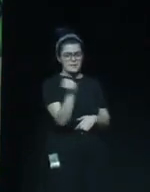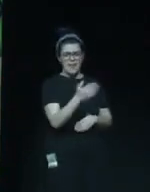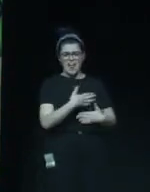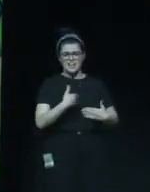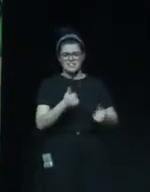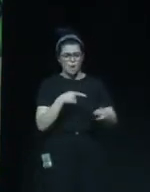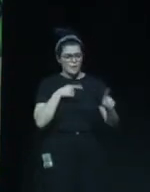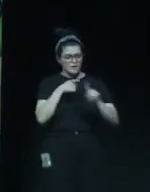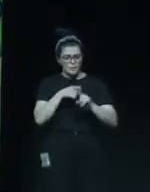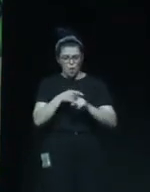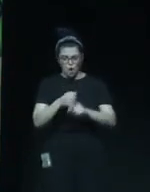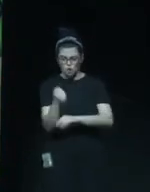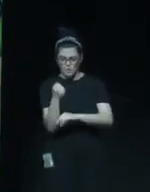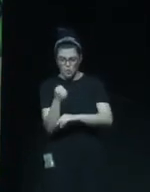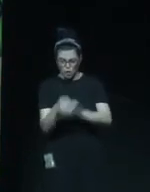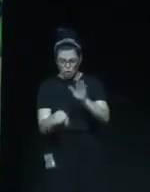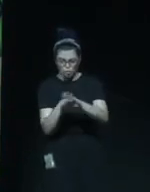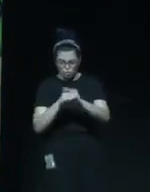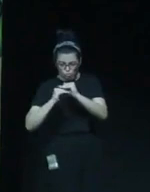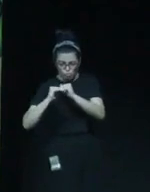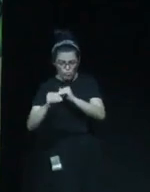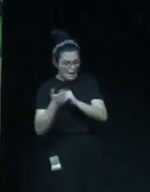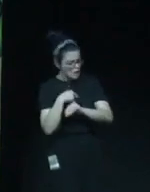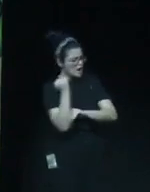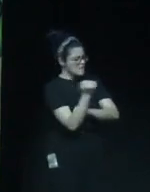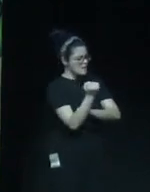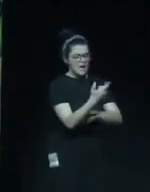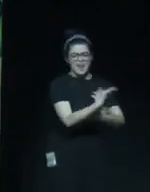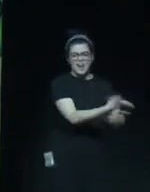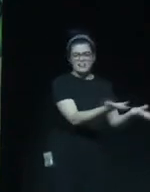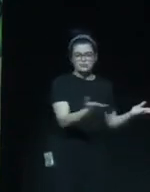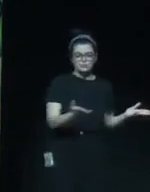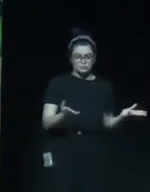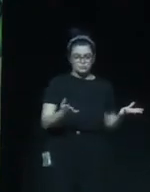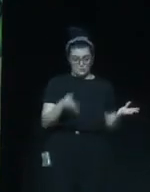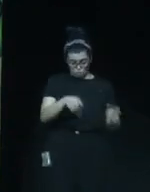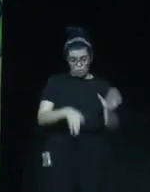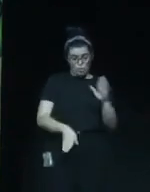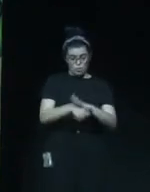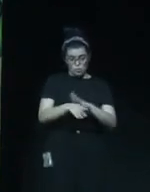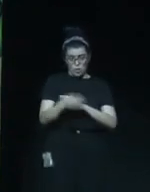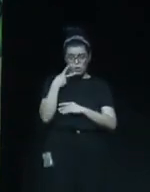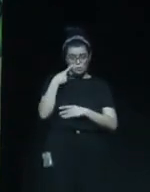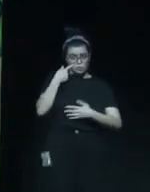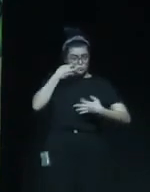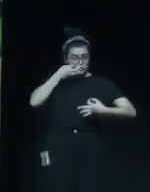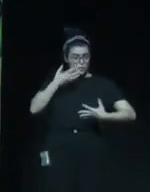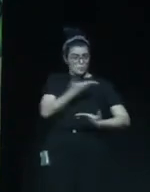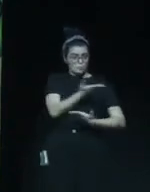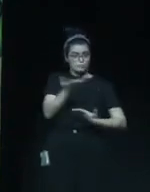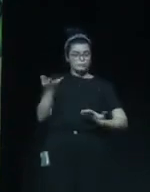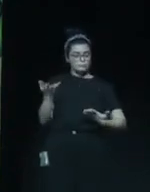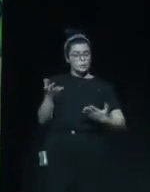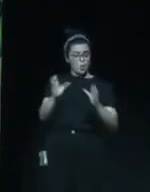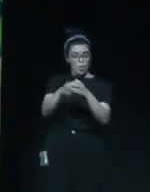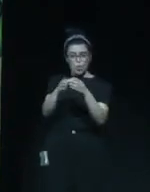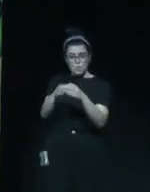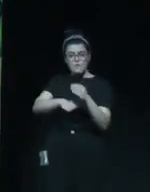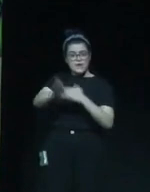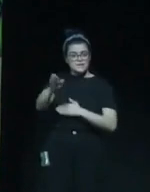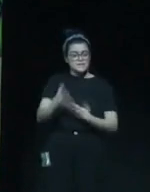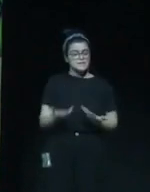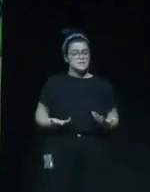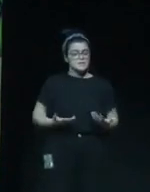los que sigan adelante. Y eso es lo que está ahora adelante, y lo estamos viendo. Entonces, votar, hombre,